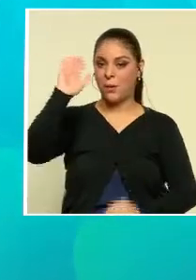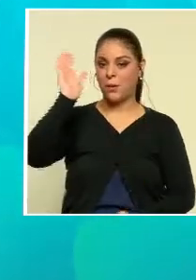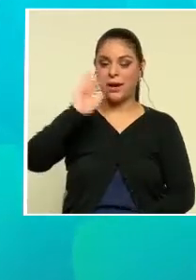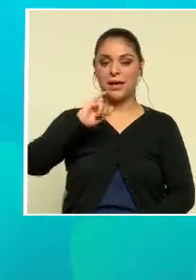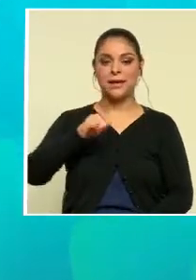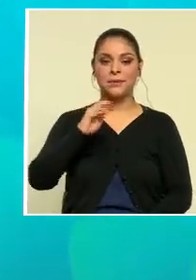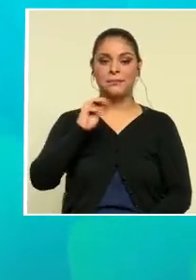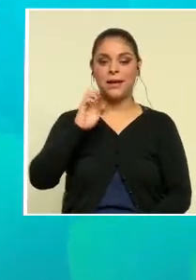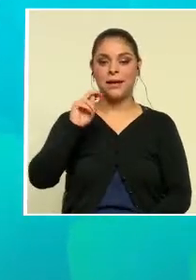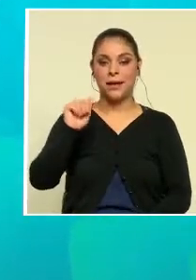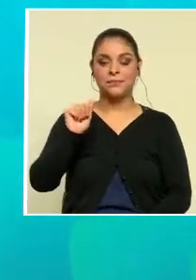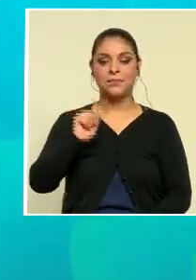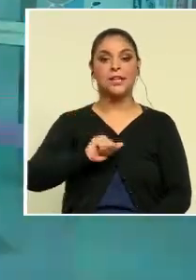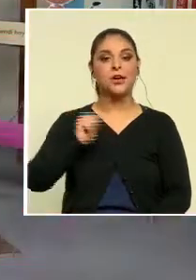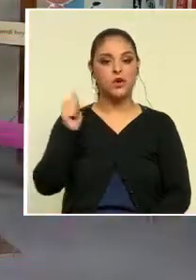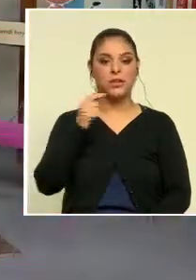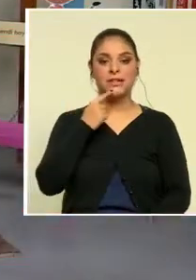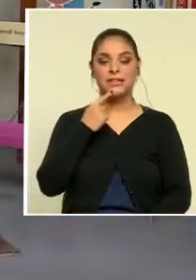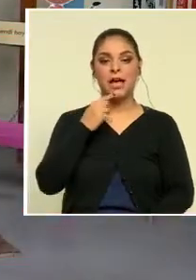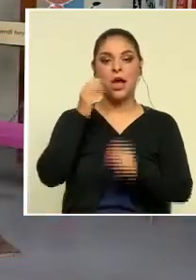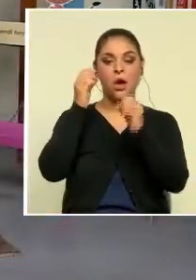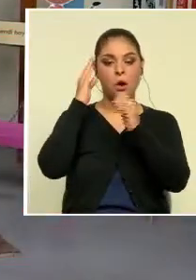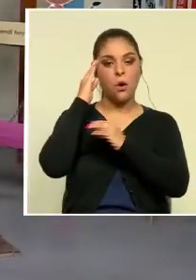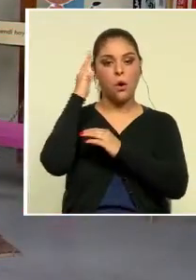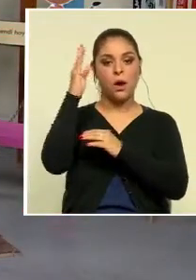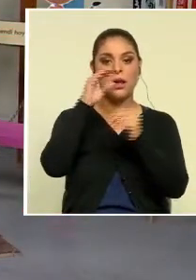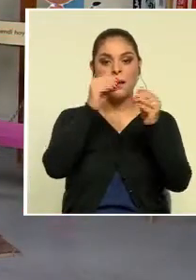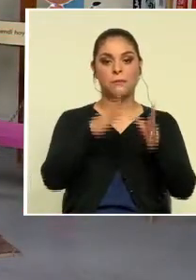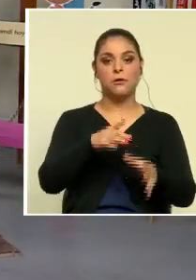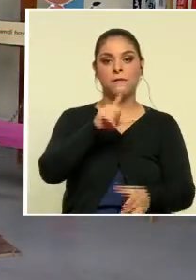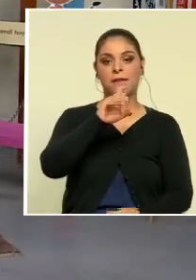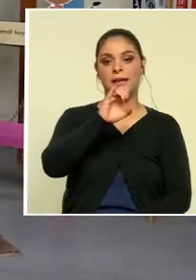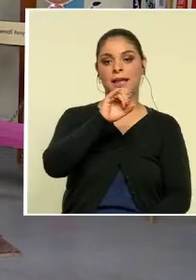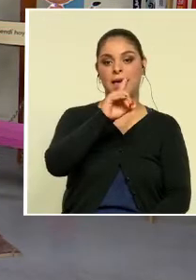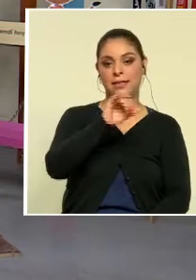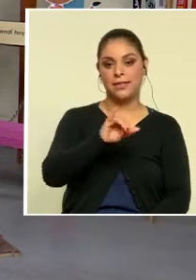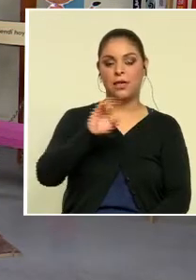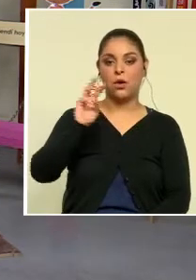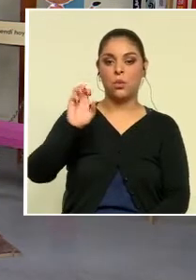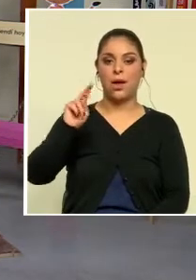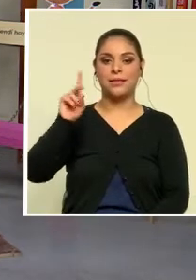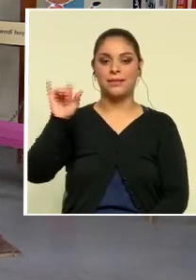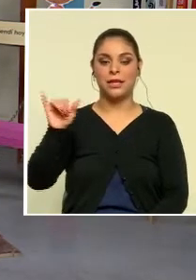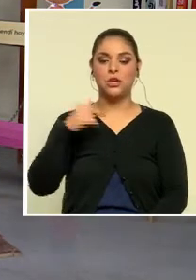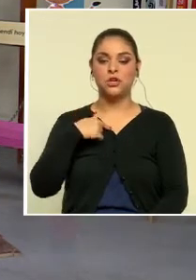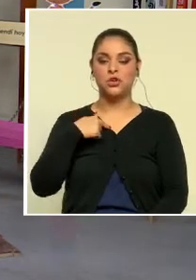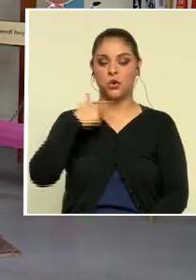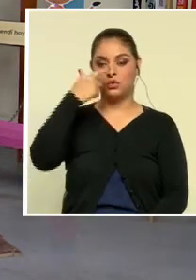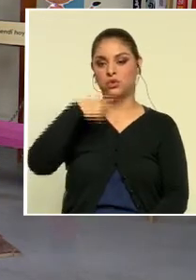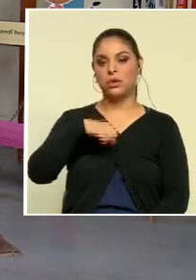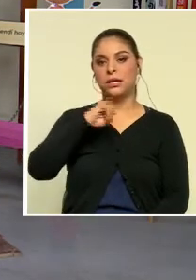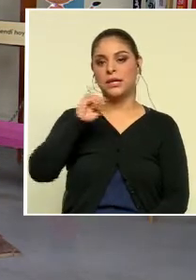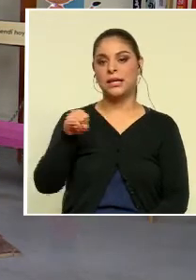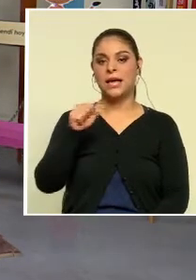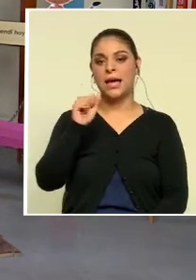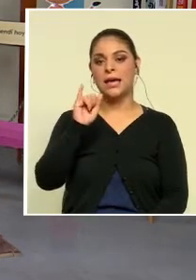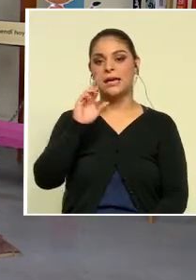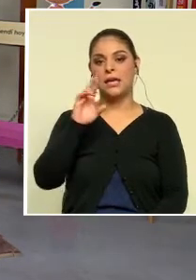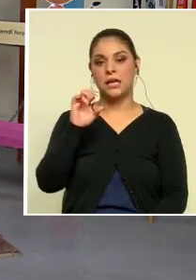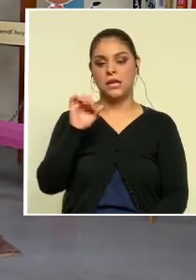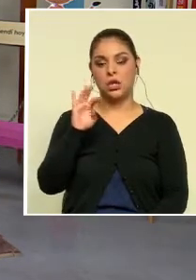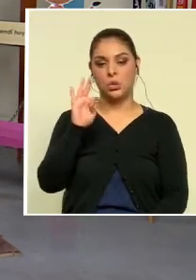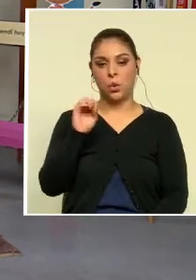y escuche desde niña ley o la mía ley línea wind historia editorial estoy medio dormido pero aquí estoy y no